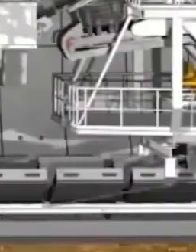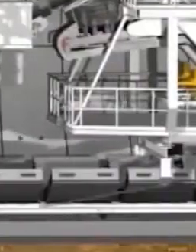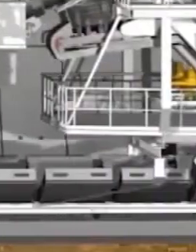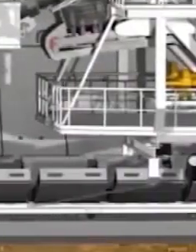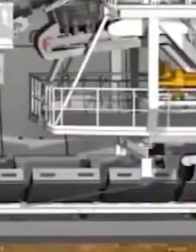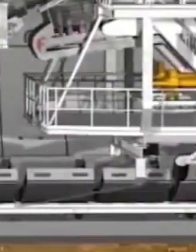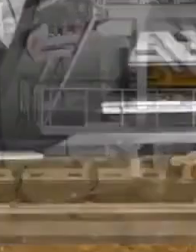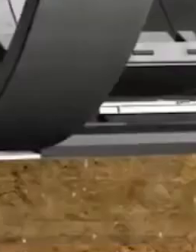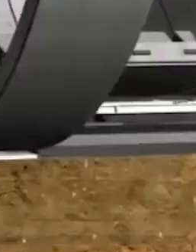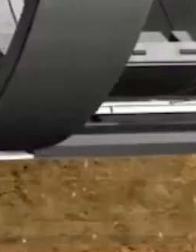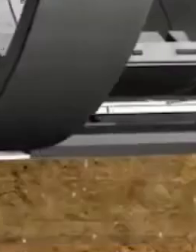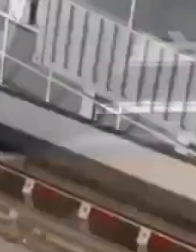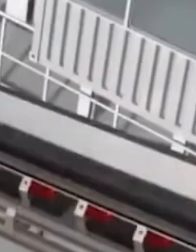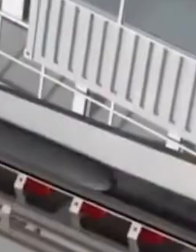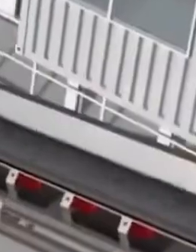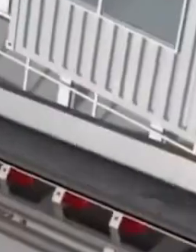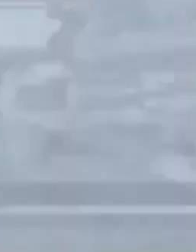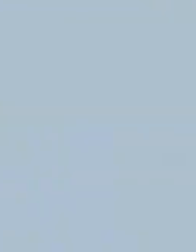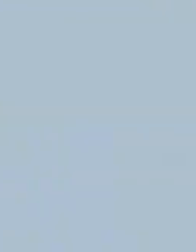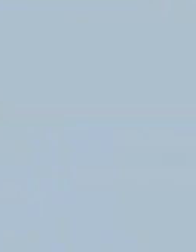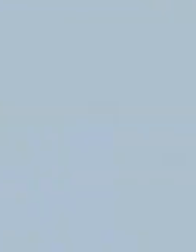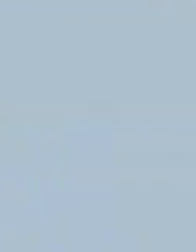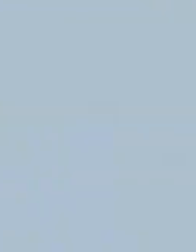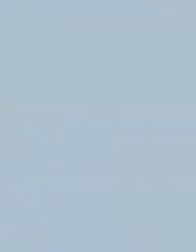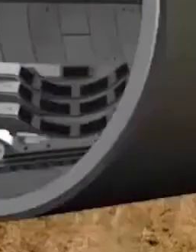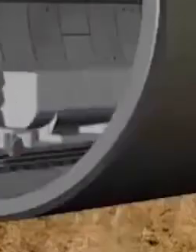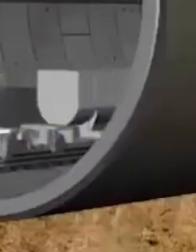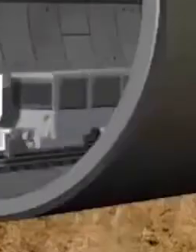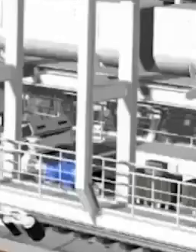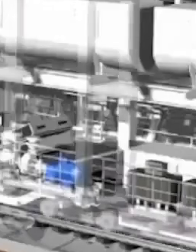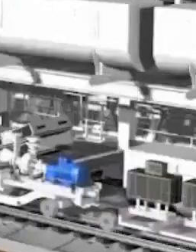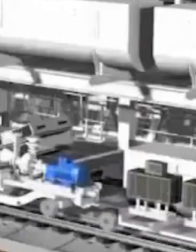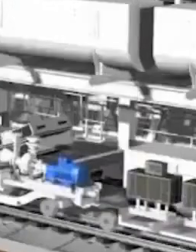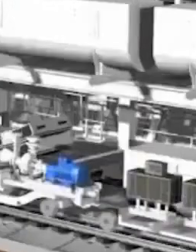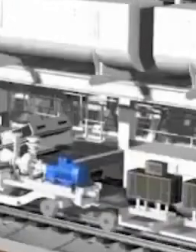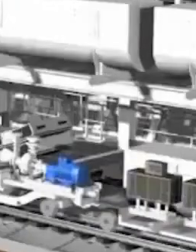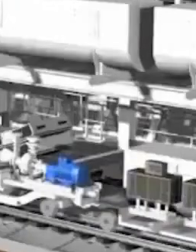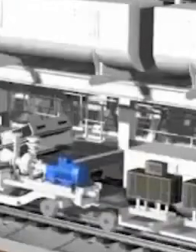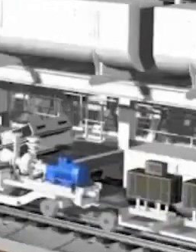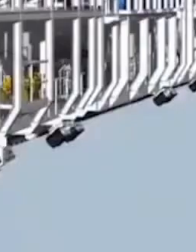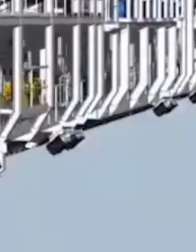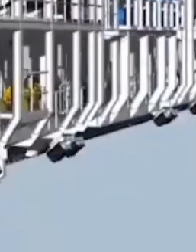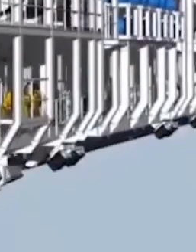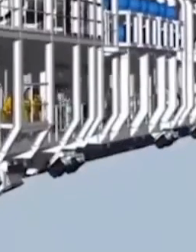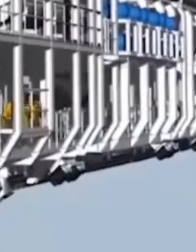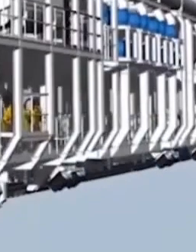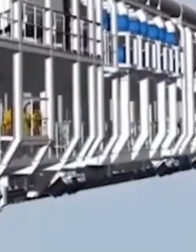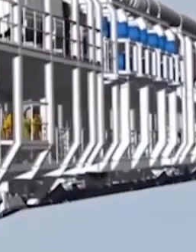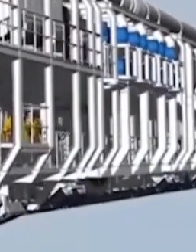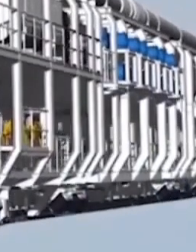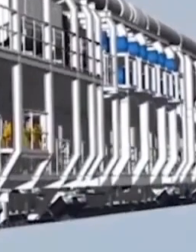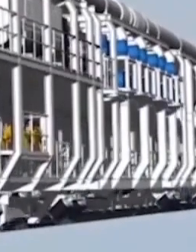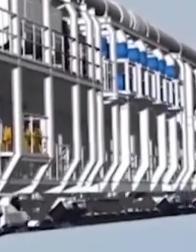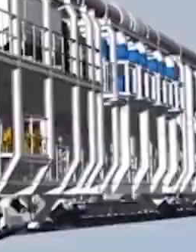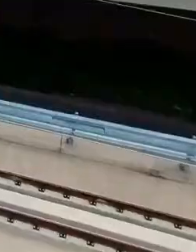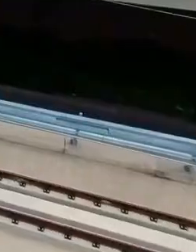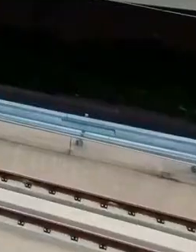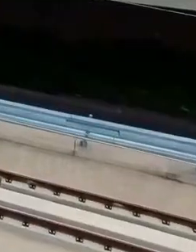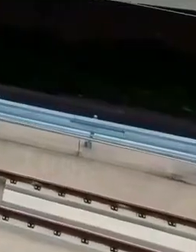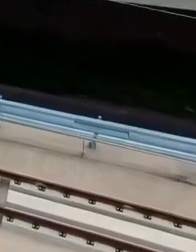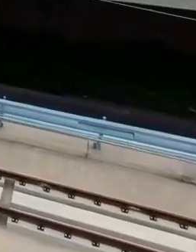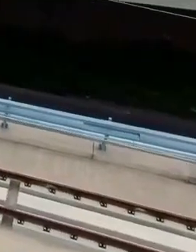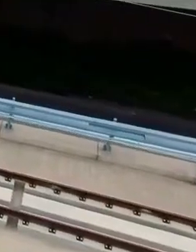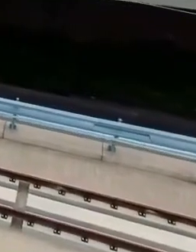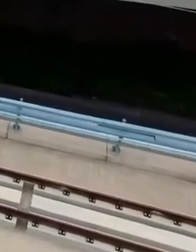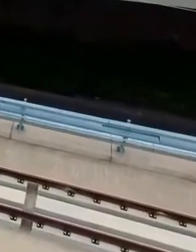que trabajan con una rueda de corte y a su vez extraen el material por medio de un tornillo sin fin y bandas transportadoras.